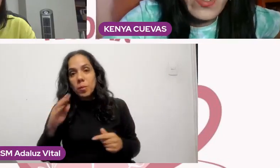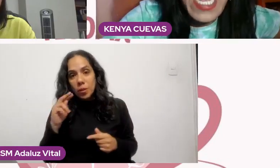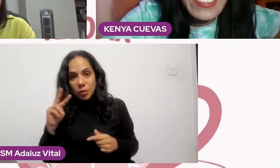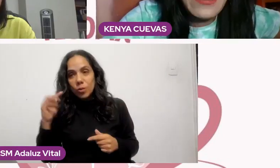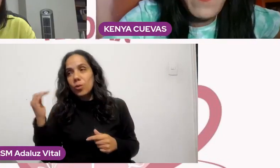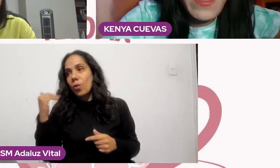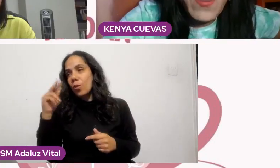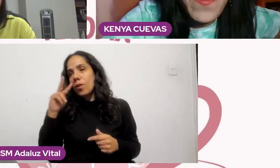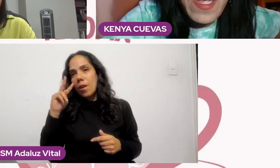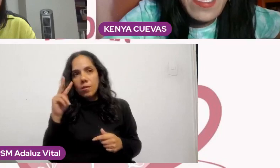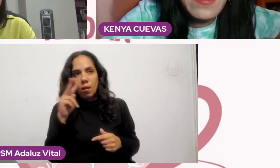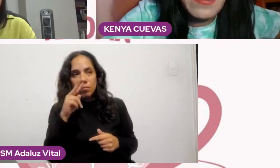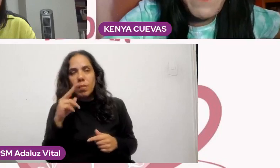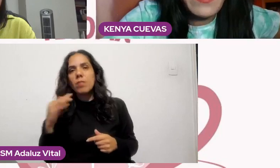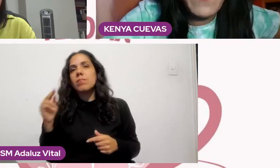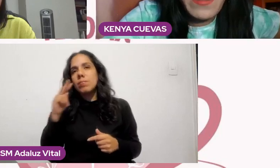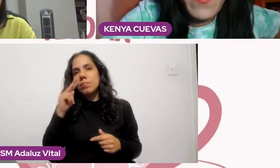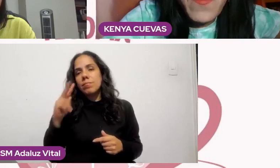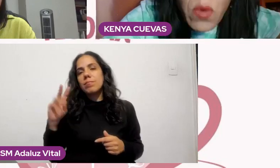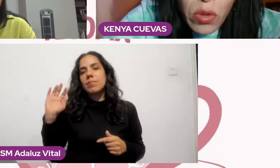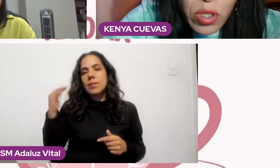pueden buscar en